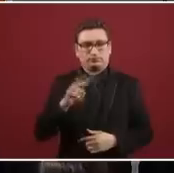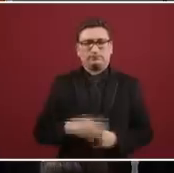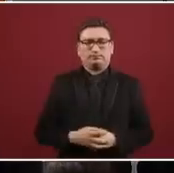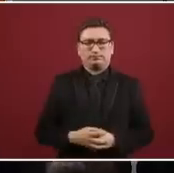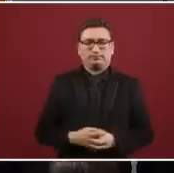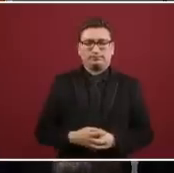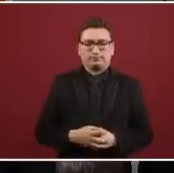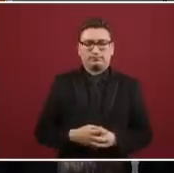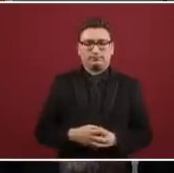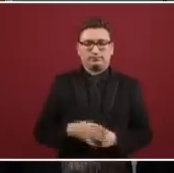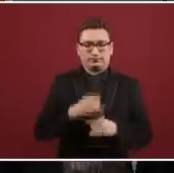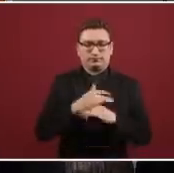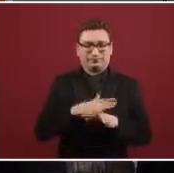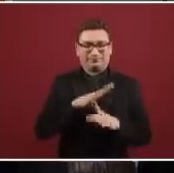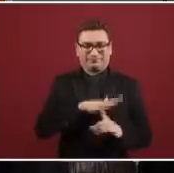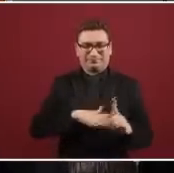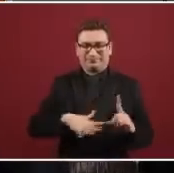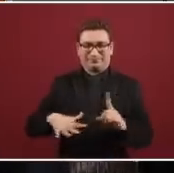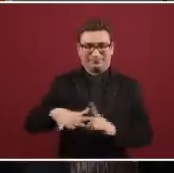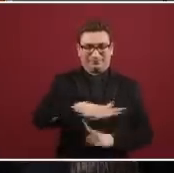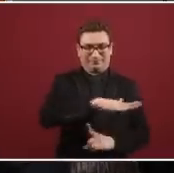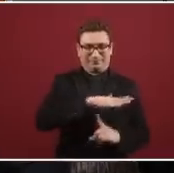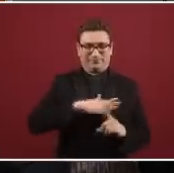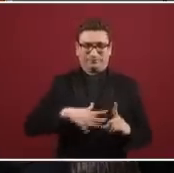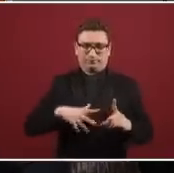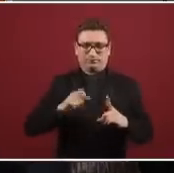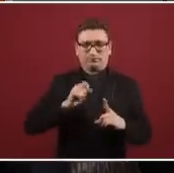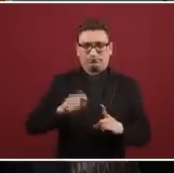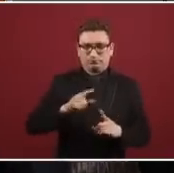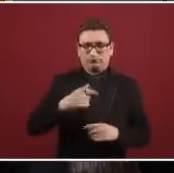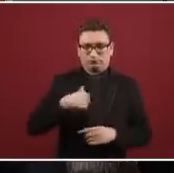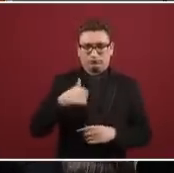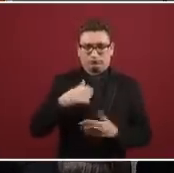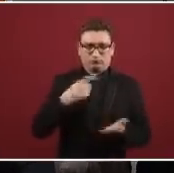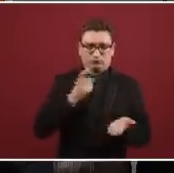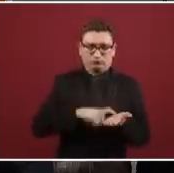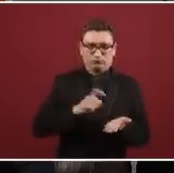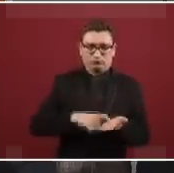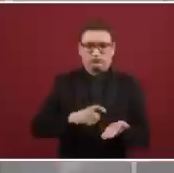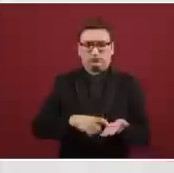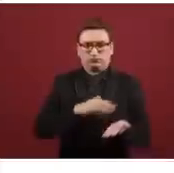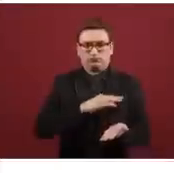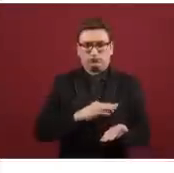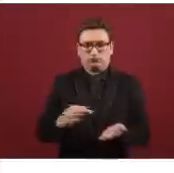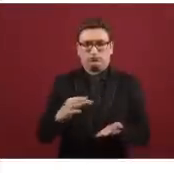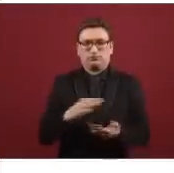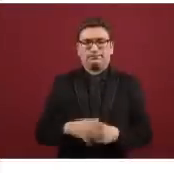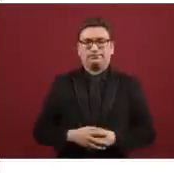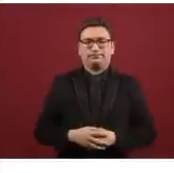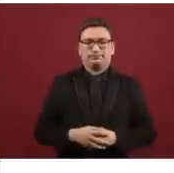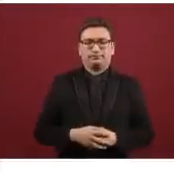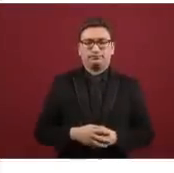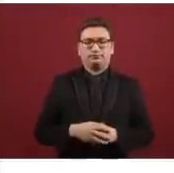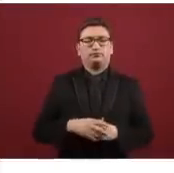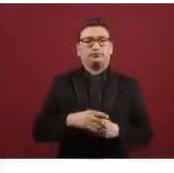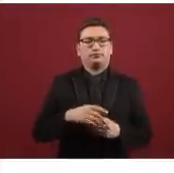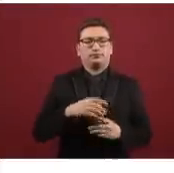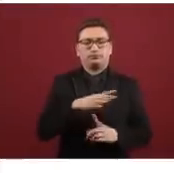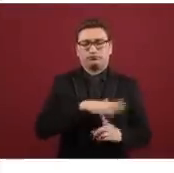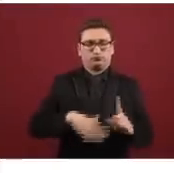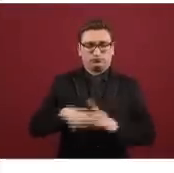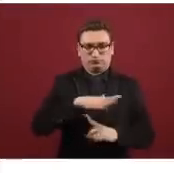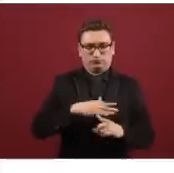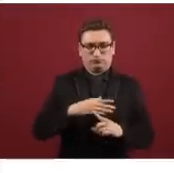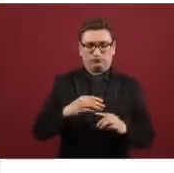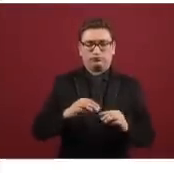arrojar en esas determinantes con los tipos de combustibles que yo determiné, que pueden ser los tres si así lo quiero, y la distancia que